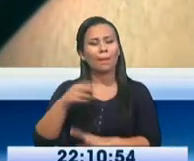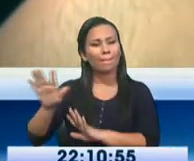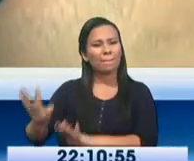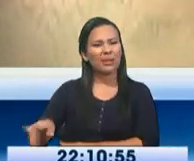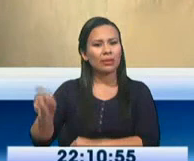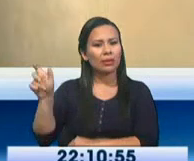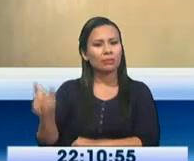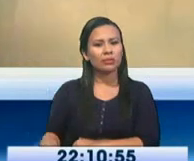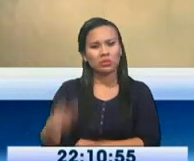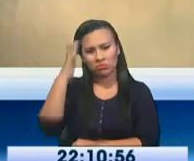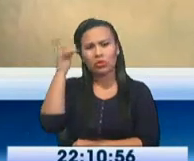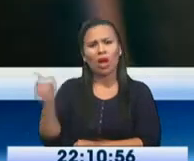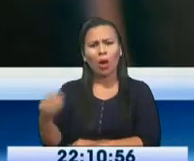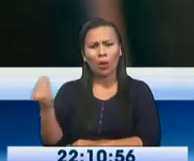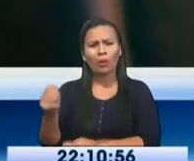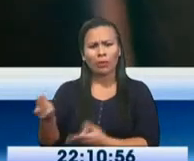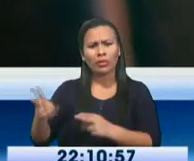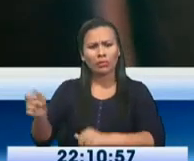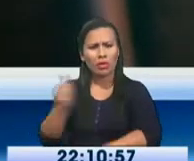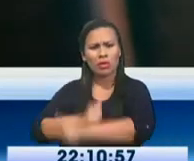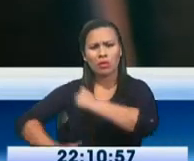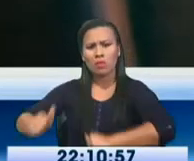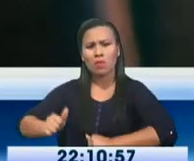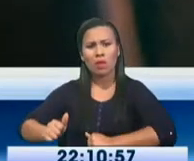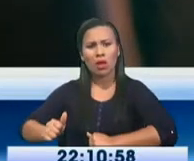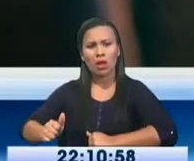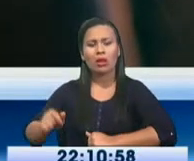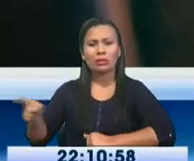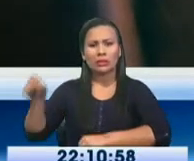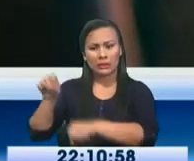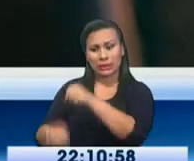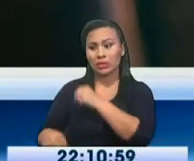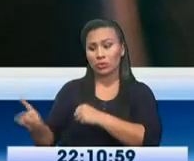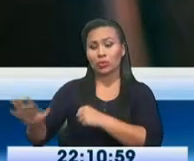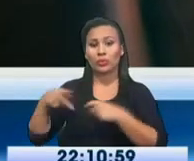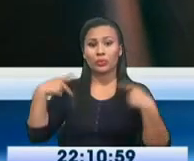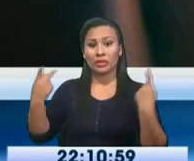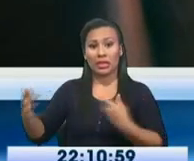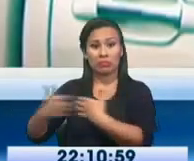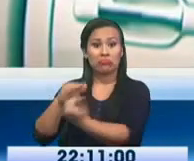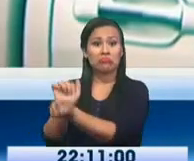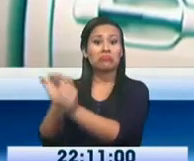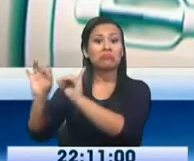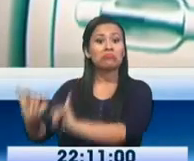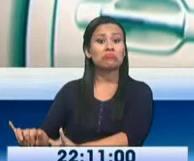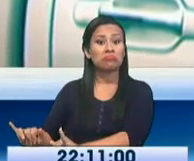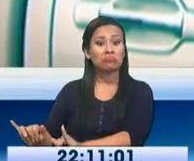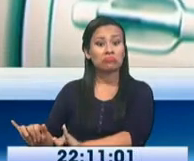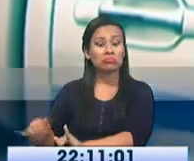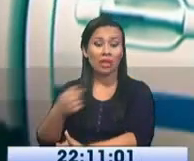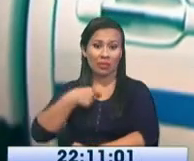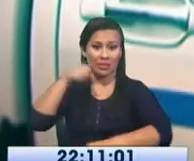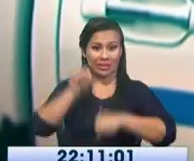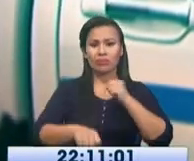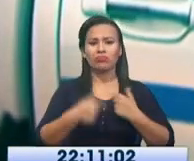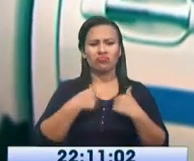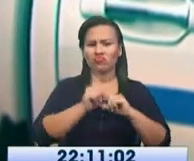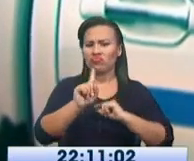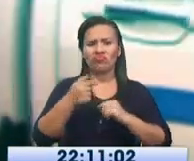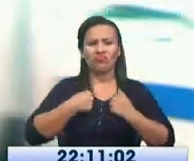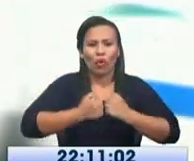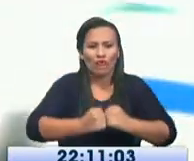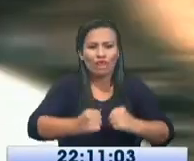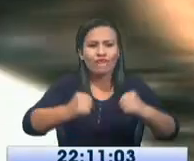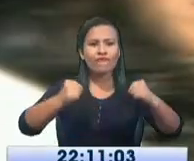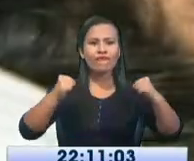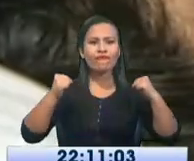porque ella también es una chica joven igual que yo y se destruyó su vida, me quiso destruir la mía, pero yo soy fuerte con la ayuda de mi